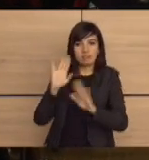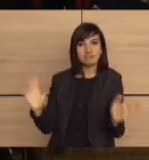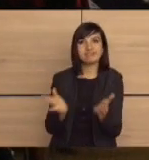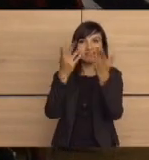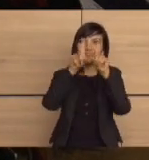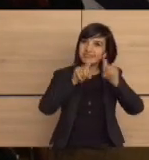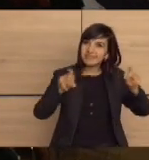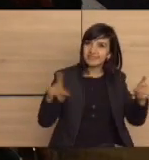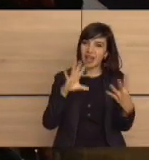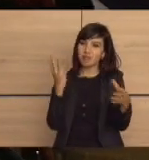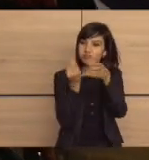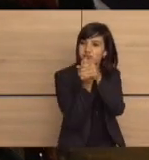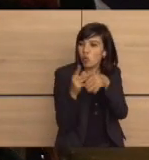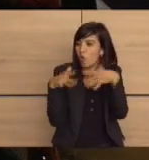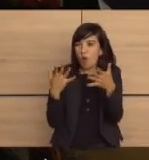de hoy?